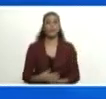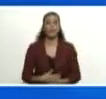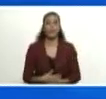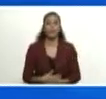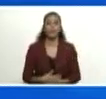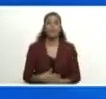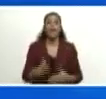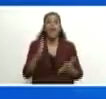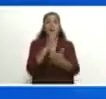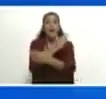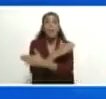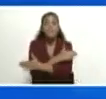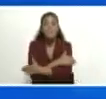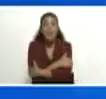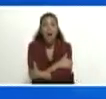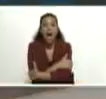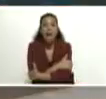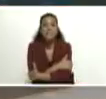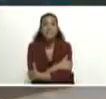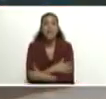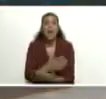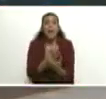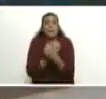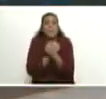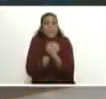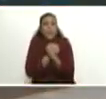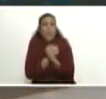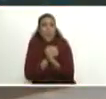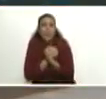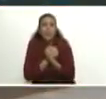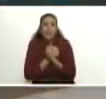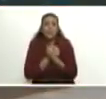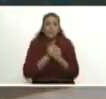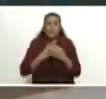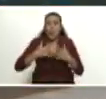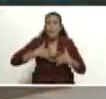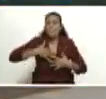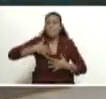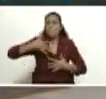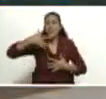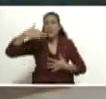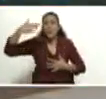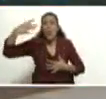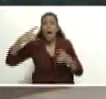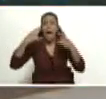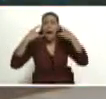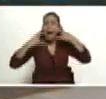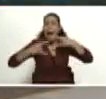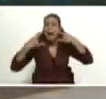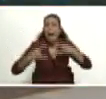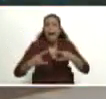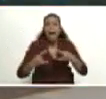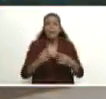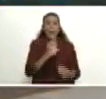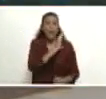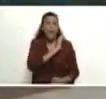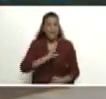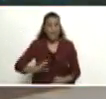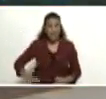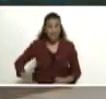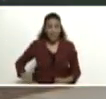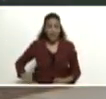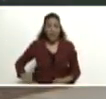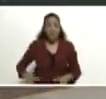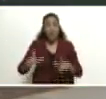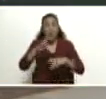Recibimos con un abrazo amoroso, cargado de la espiritualidad revolucionaria y cristiana que